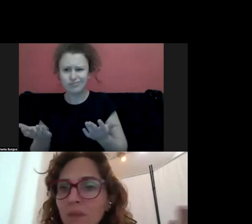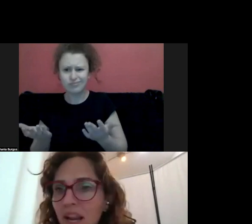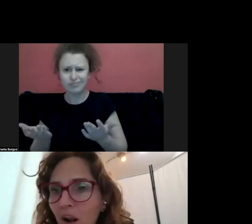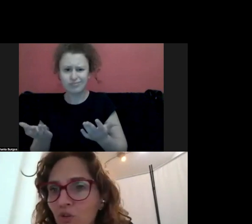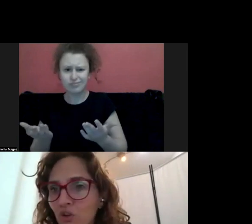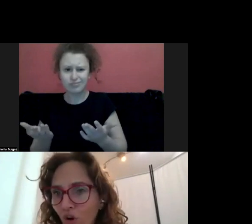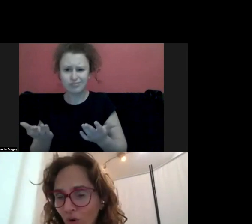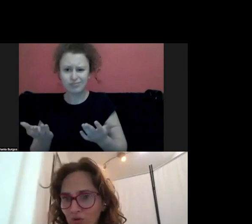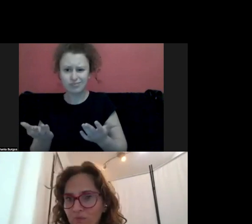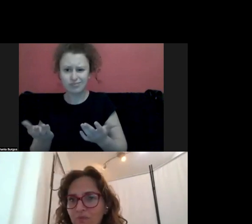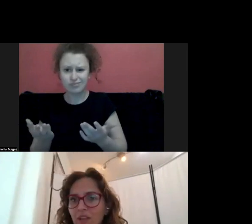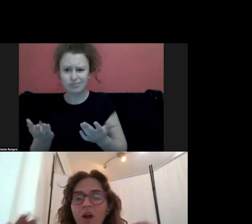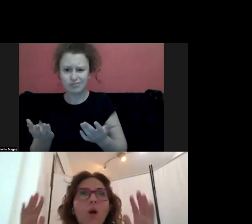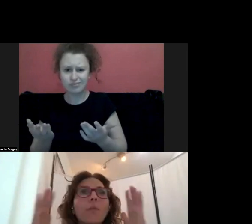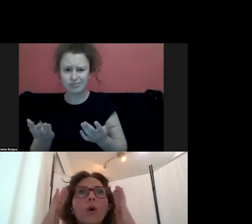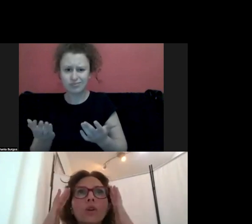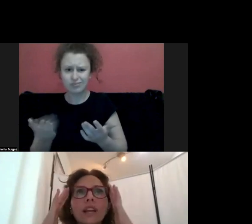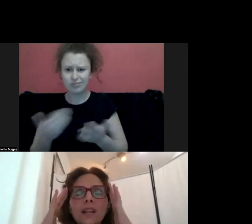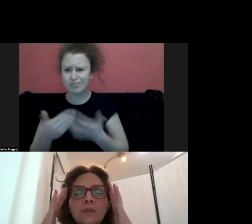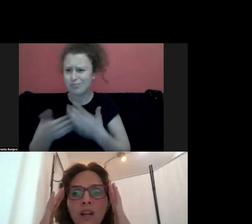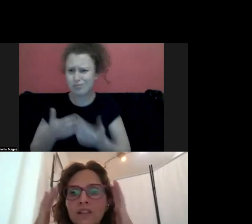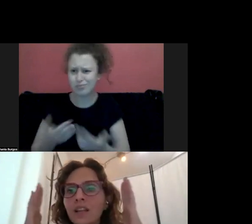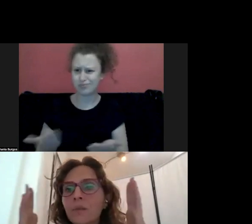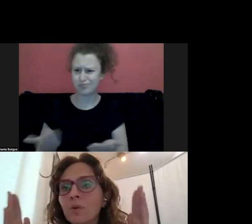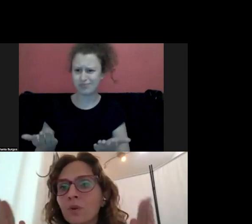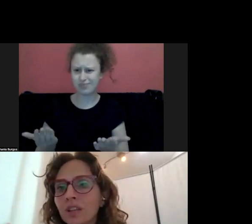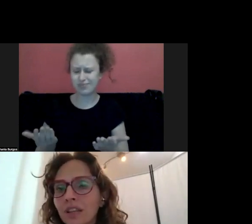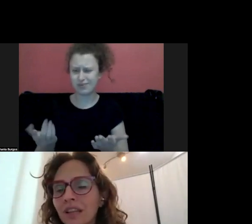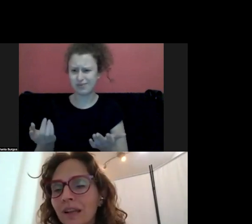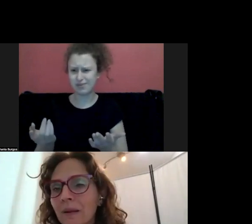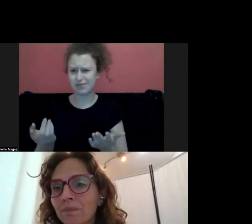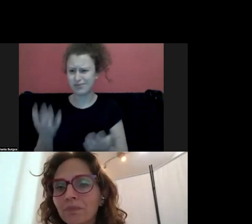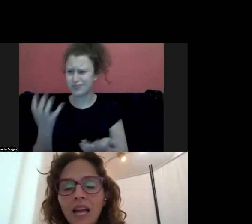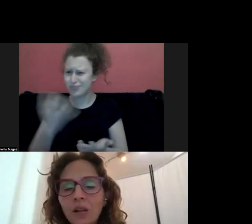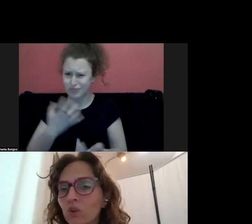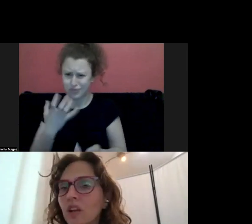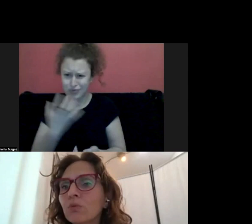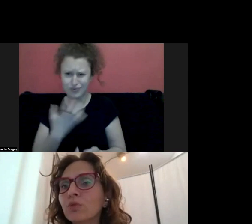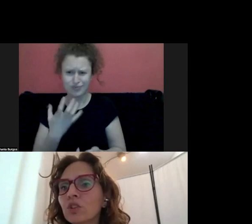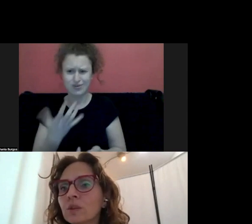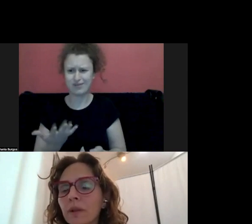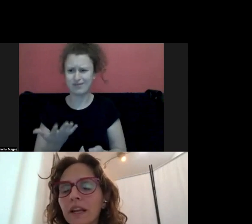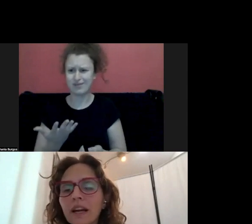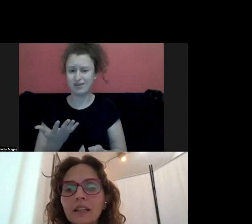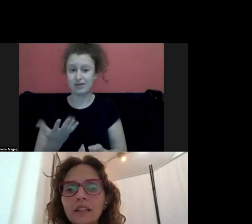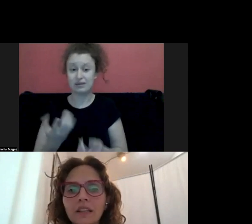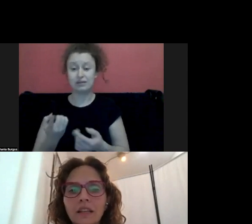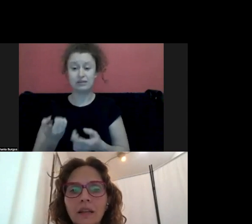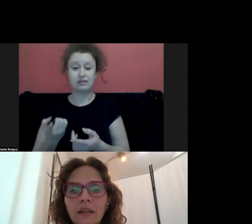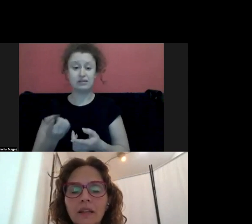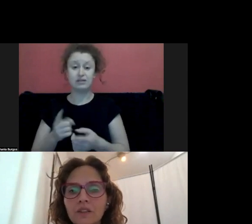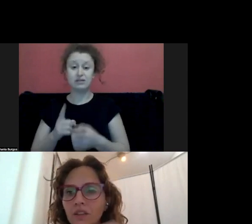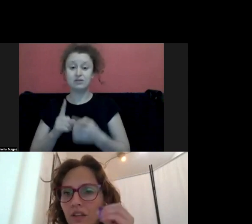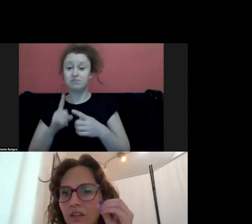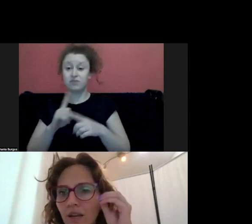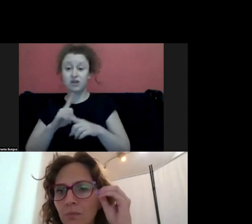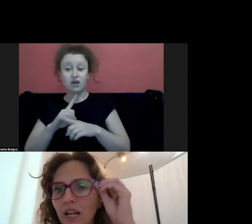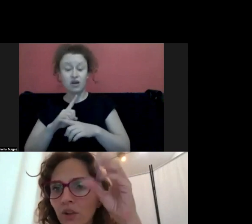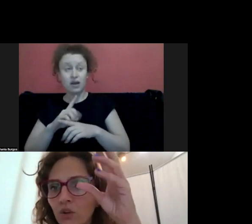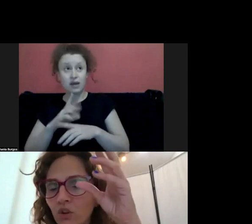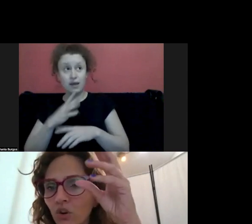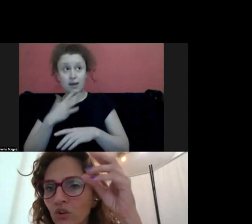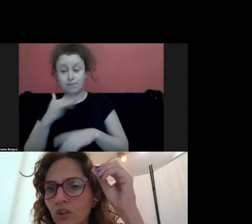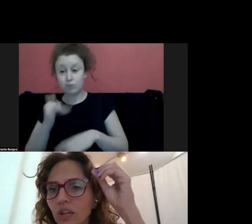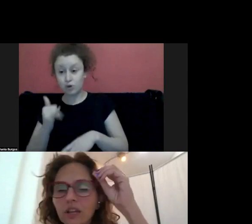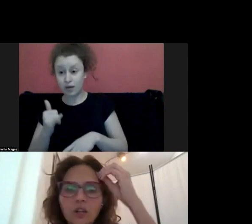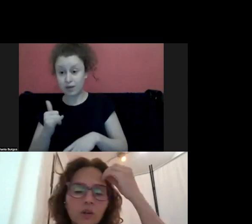no miran a los ojos porque les molesta, porque algunos adultos explican que si están mirando a